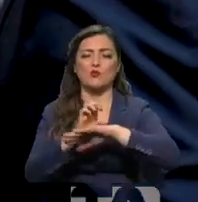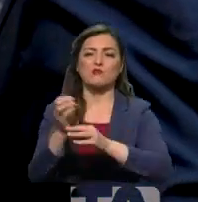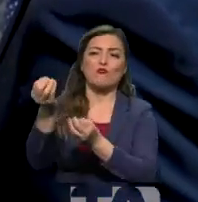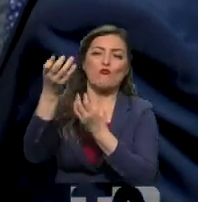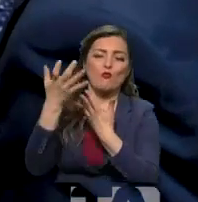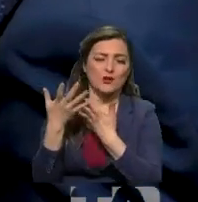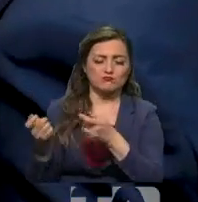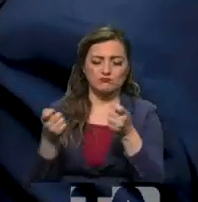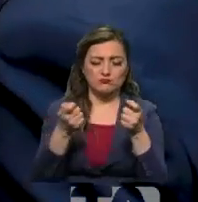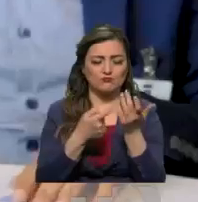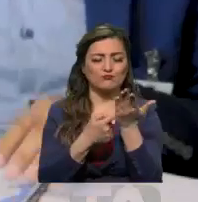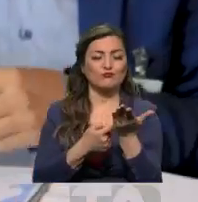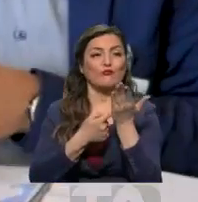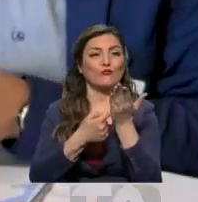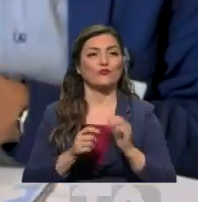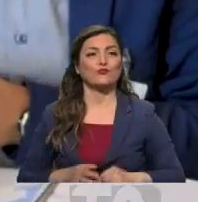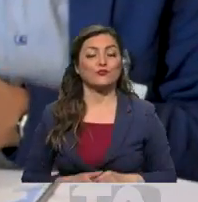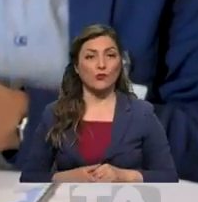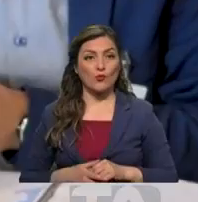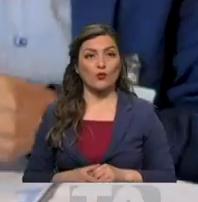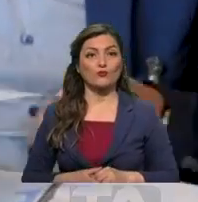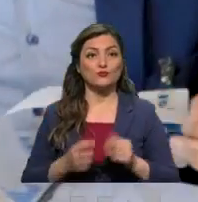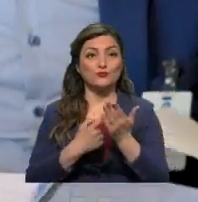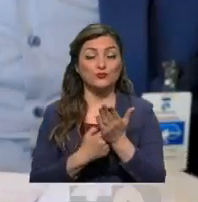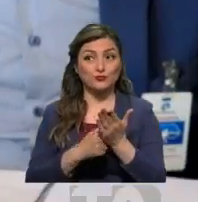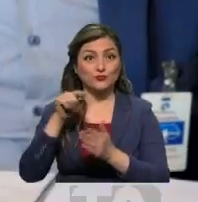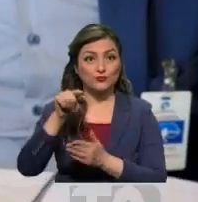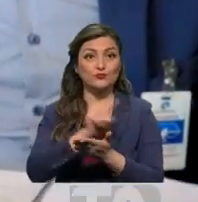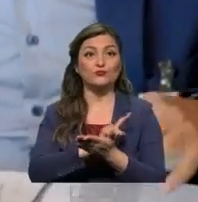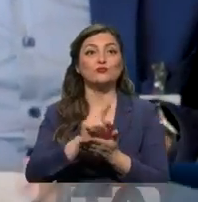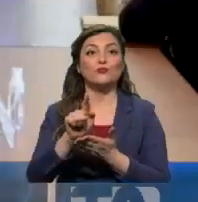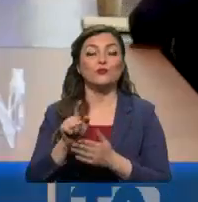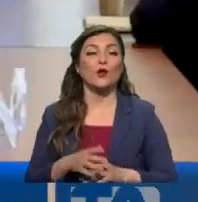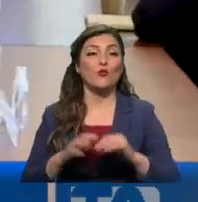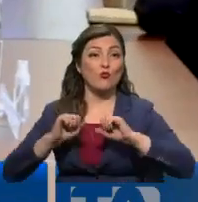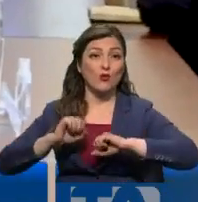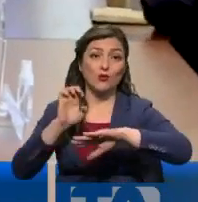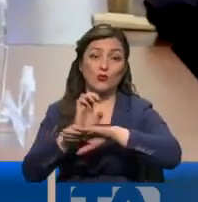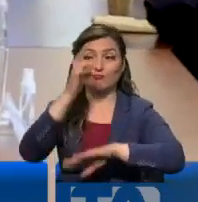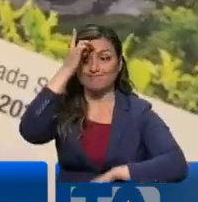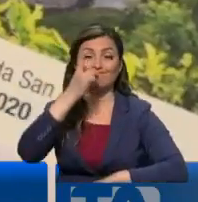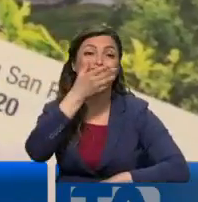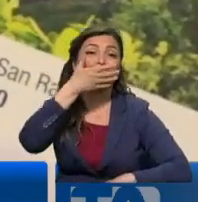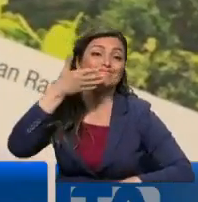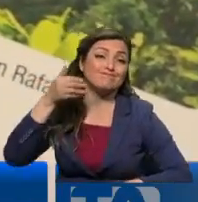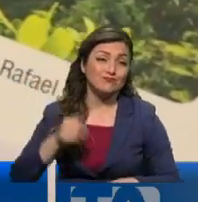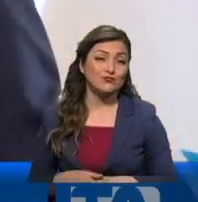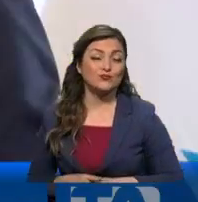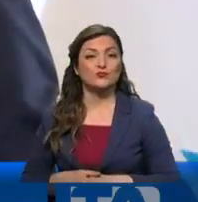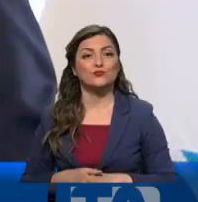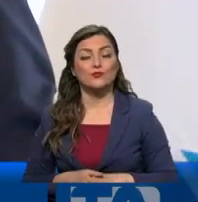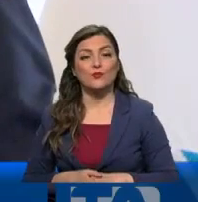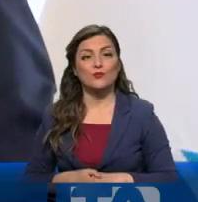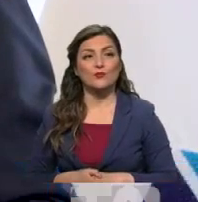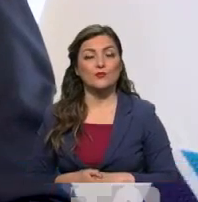ministro de Energía, Juan Carlos Bermeo, los análisis que se realicen a lo largo de esta semana le permitirán al país tomar las mejores decisiones.